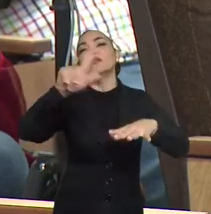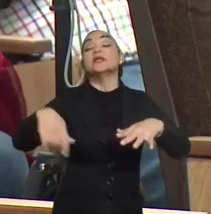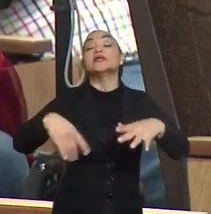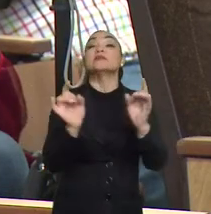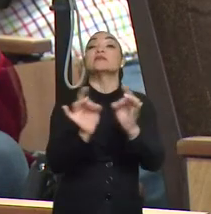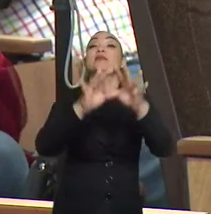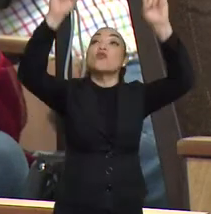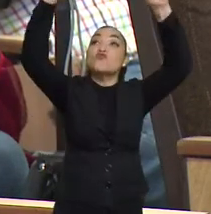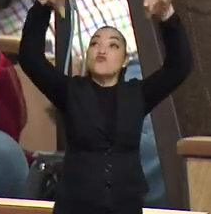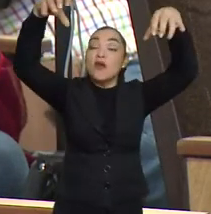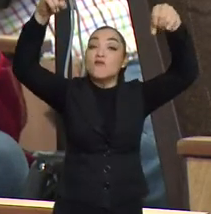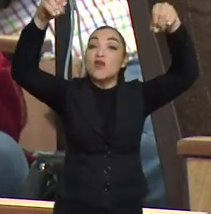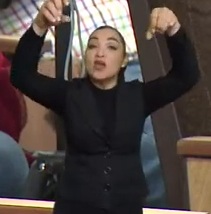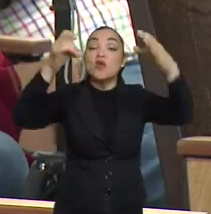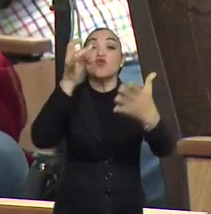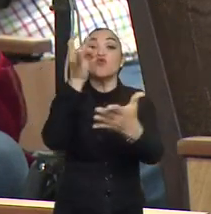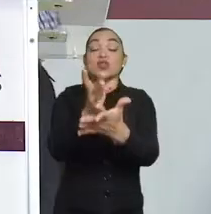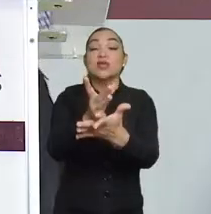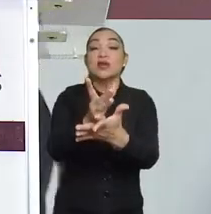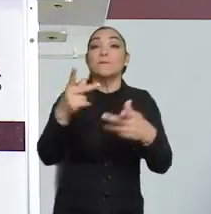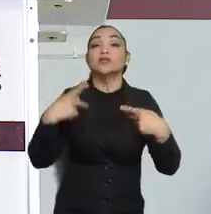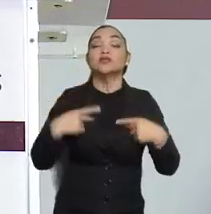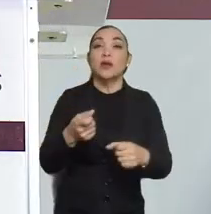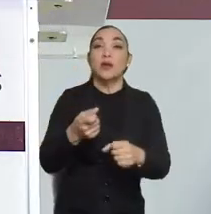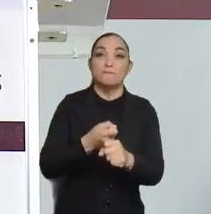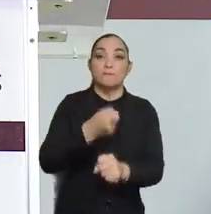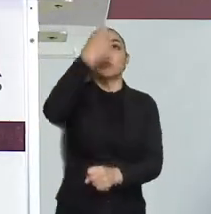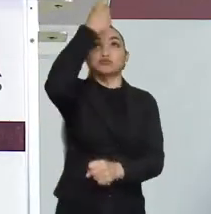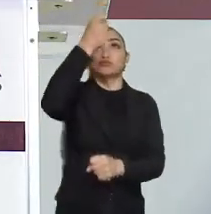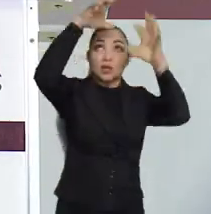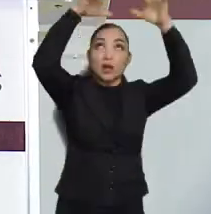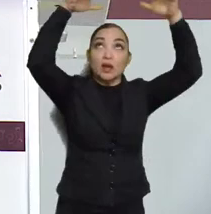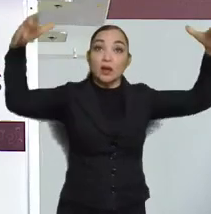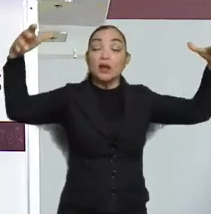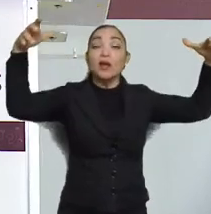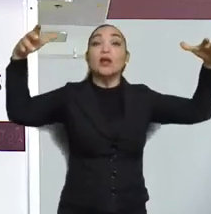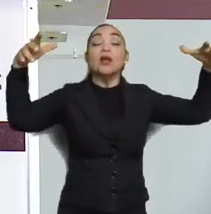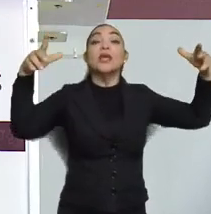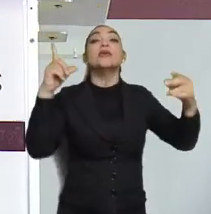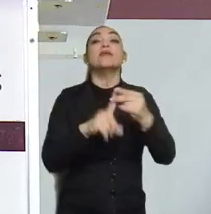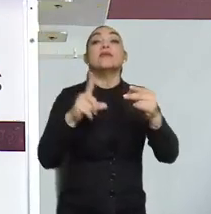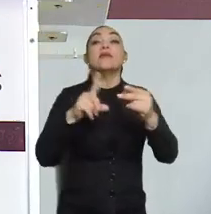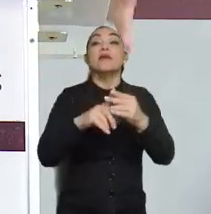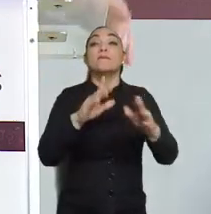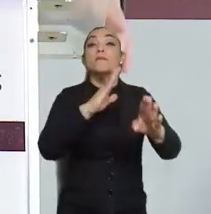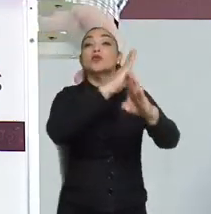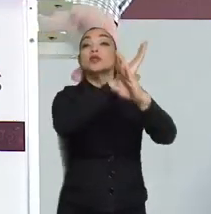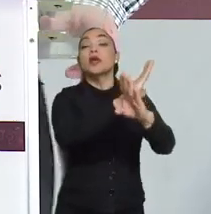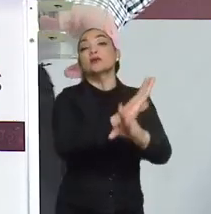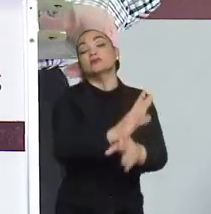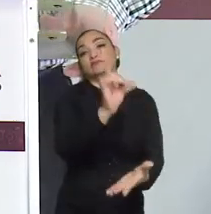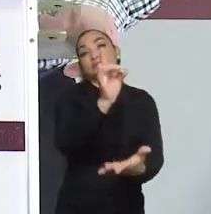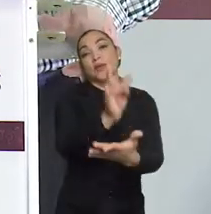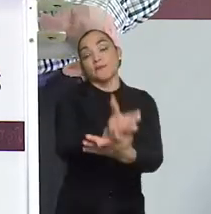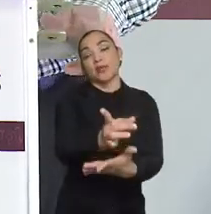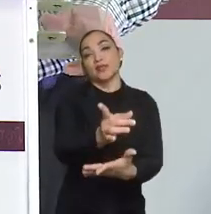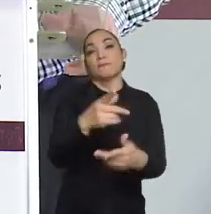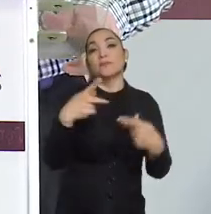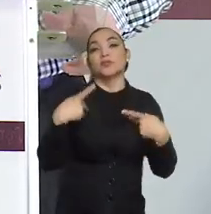moja. Eso es el tema. Si se gana un amparo por una persona, pues solamente tiene efectos para él. ¿Como el caso